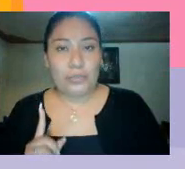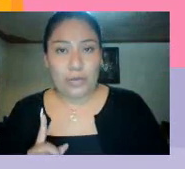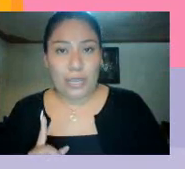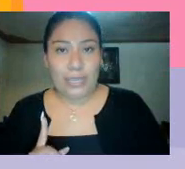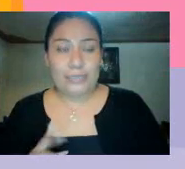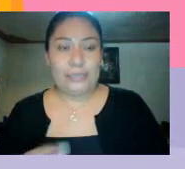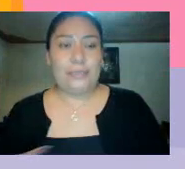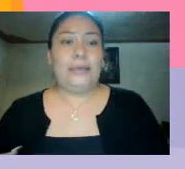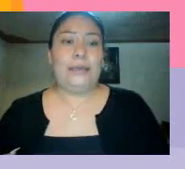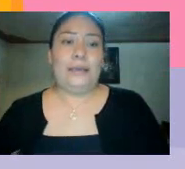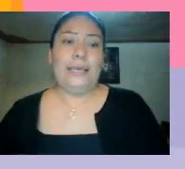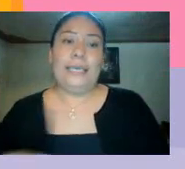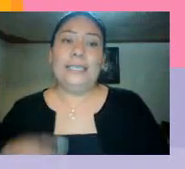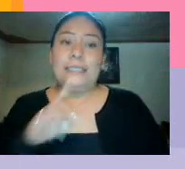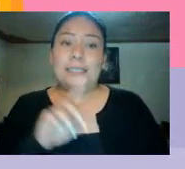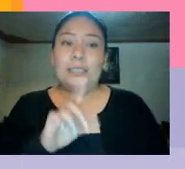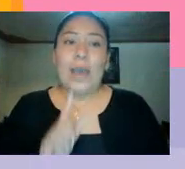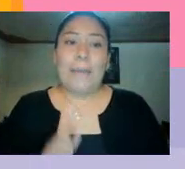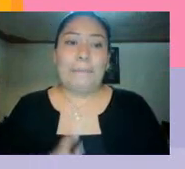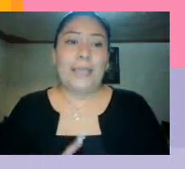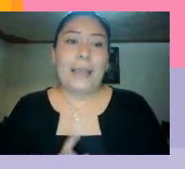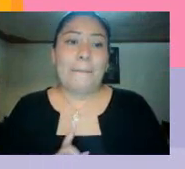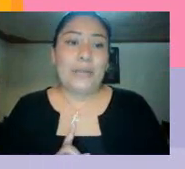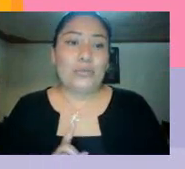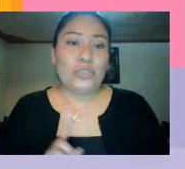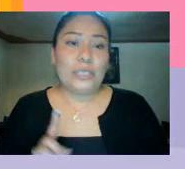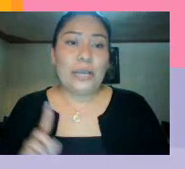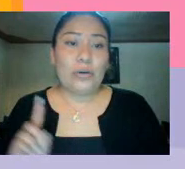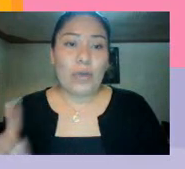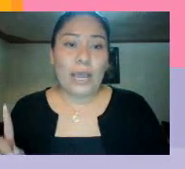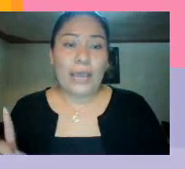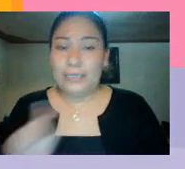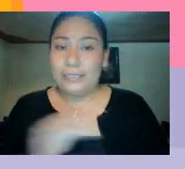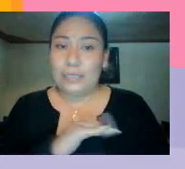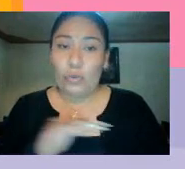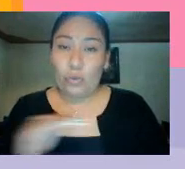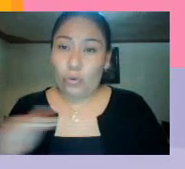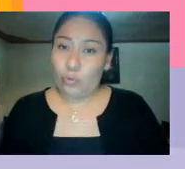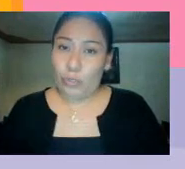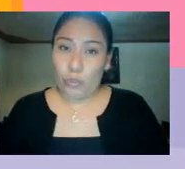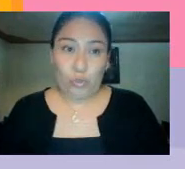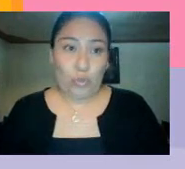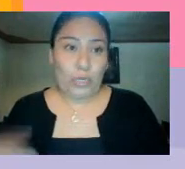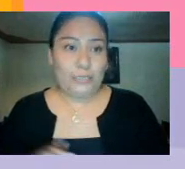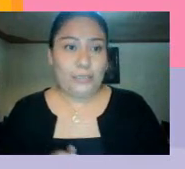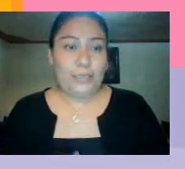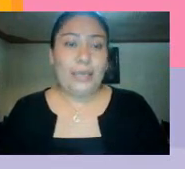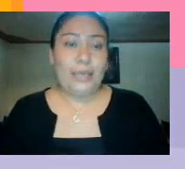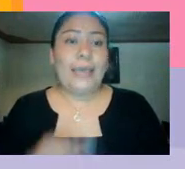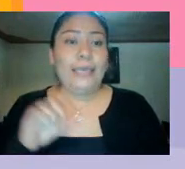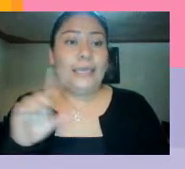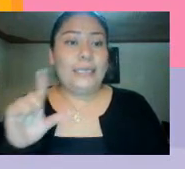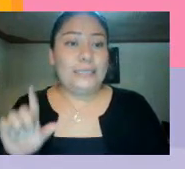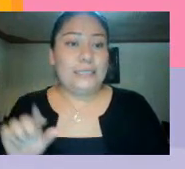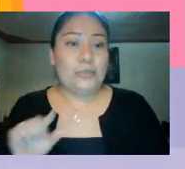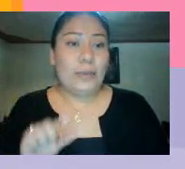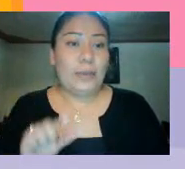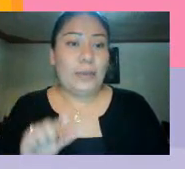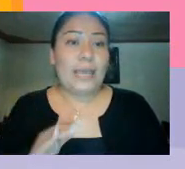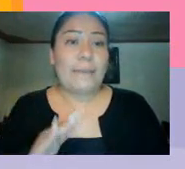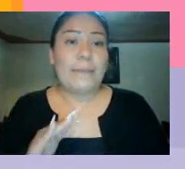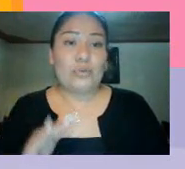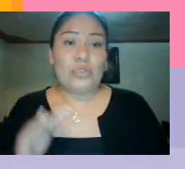los personajes. Inciso A, Caperucita Roja, y está todo con minúsculas.